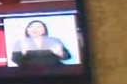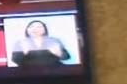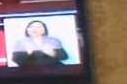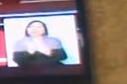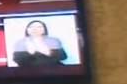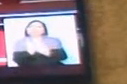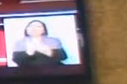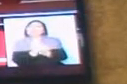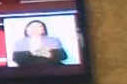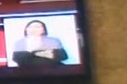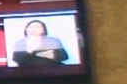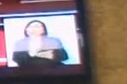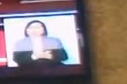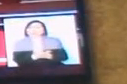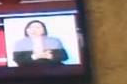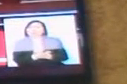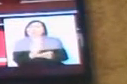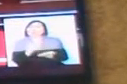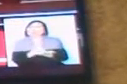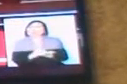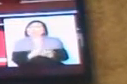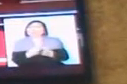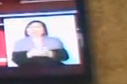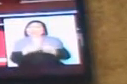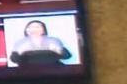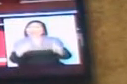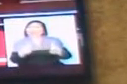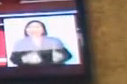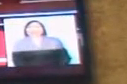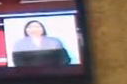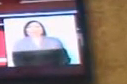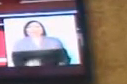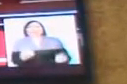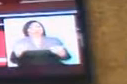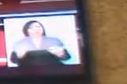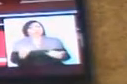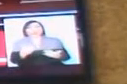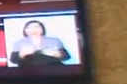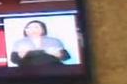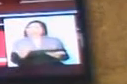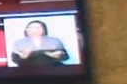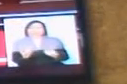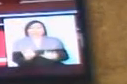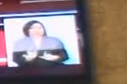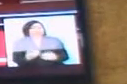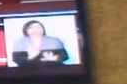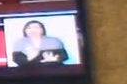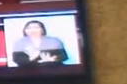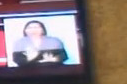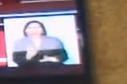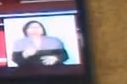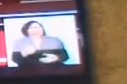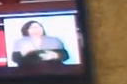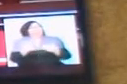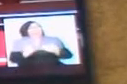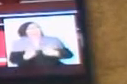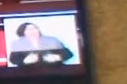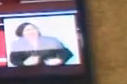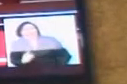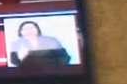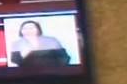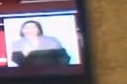enfrentado problemas aún más grandes que los que afrontamos hoy. No pierdan la fe en